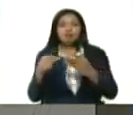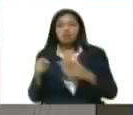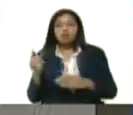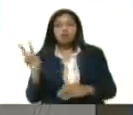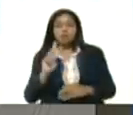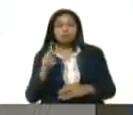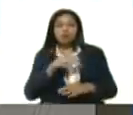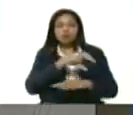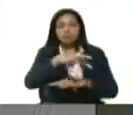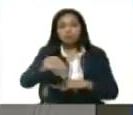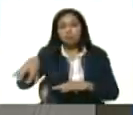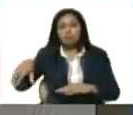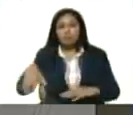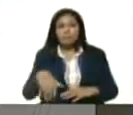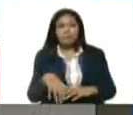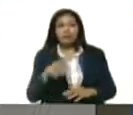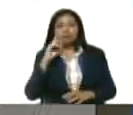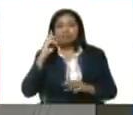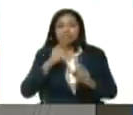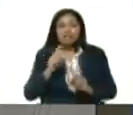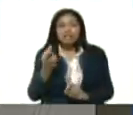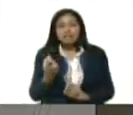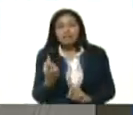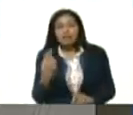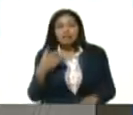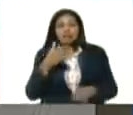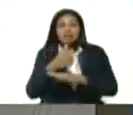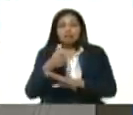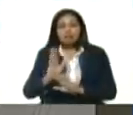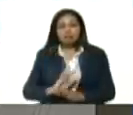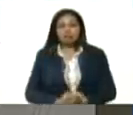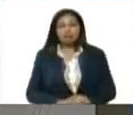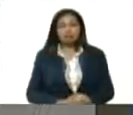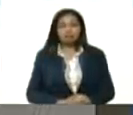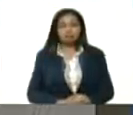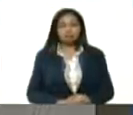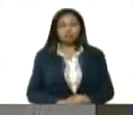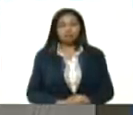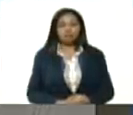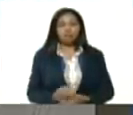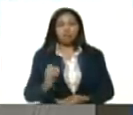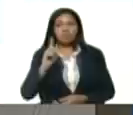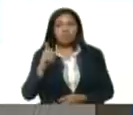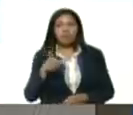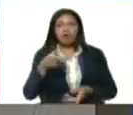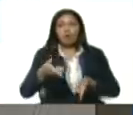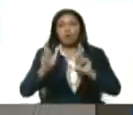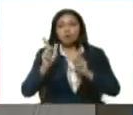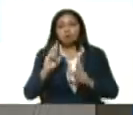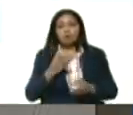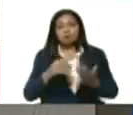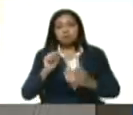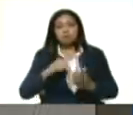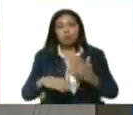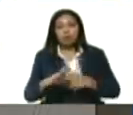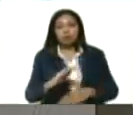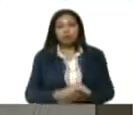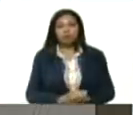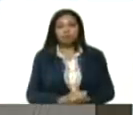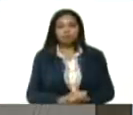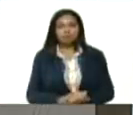a menos que sea estrictamente necesario y debidamente autorizado.